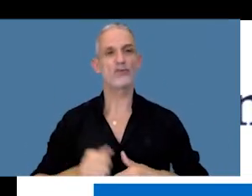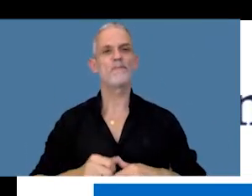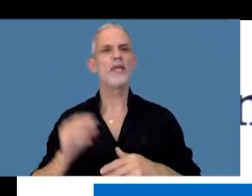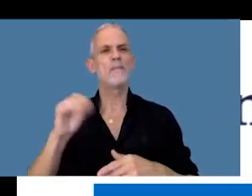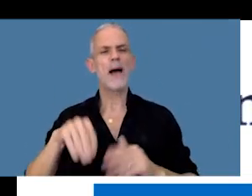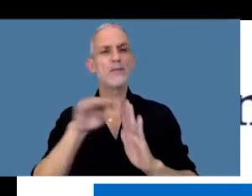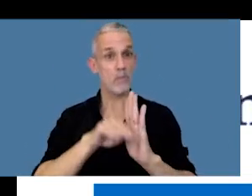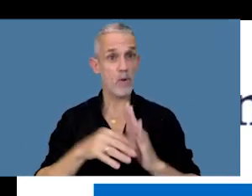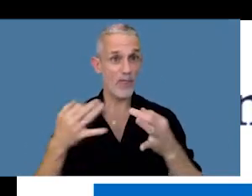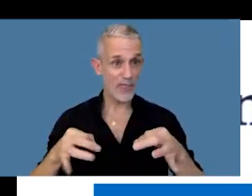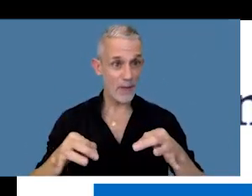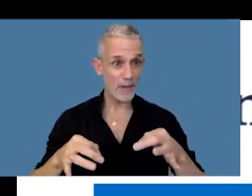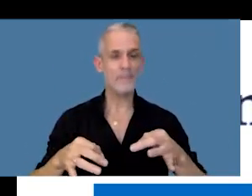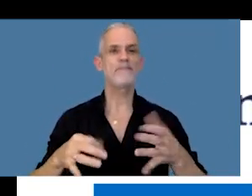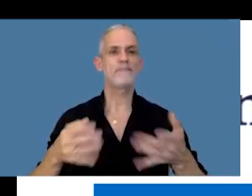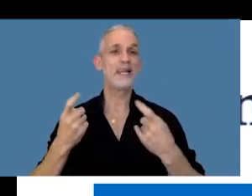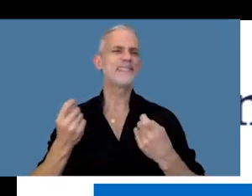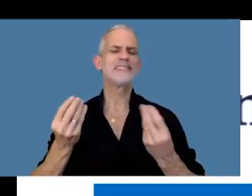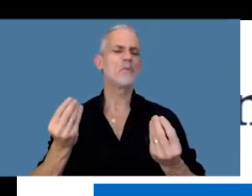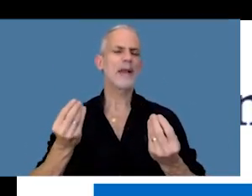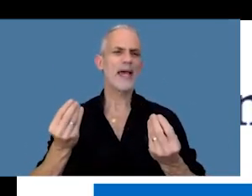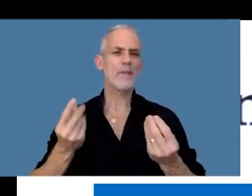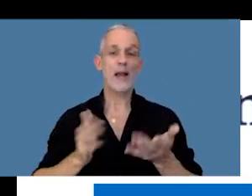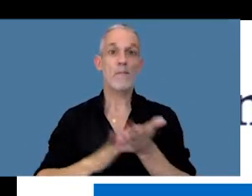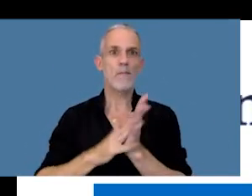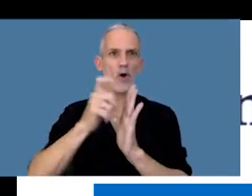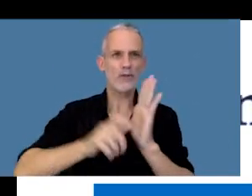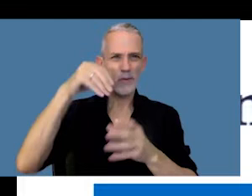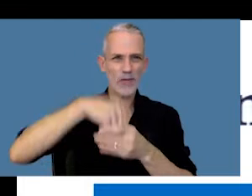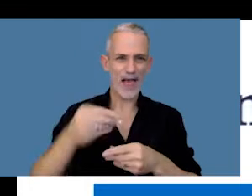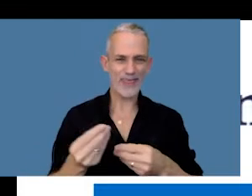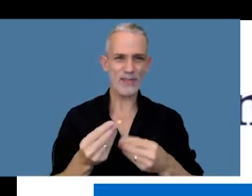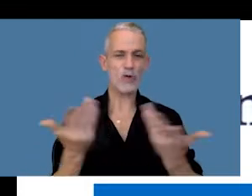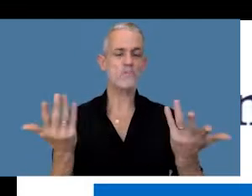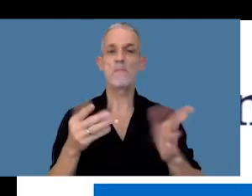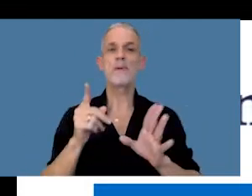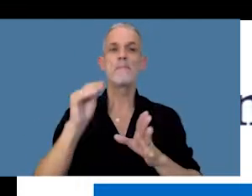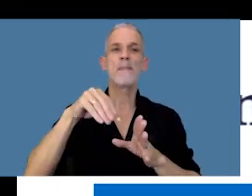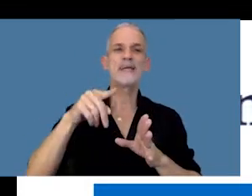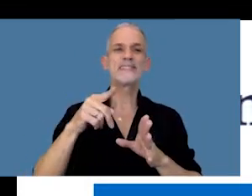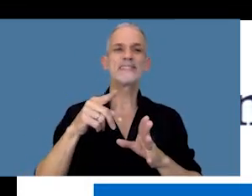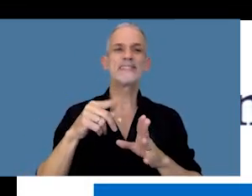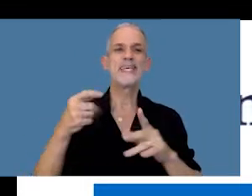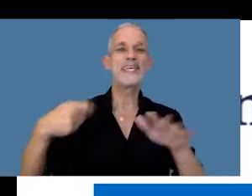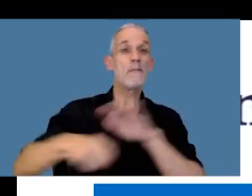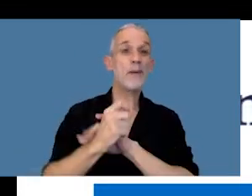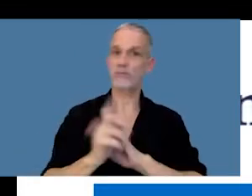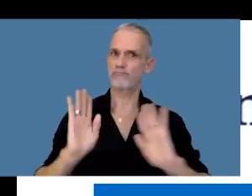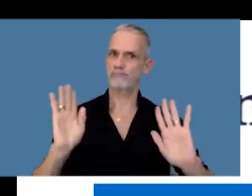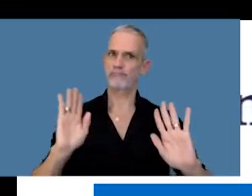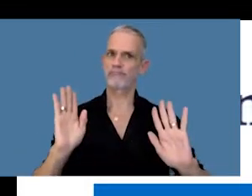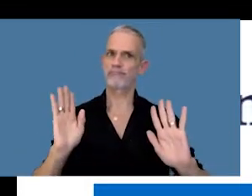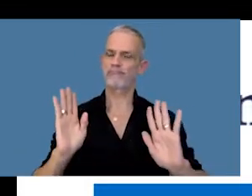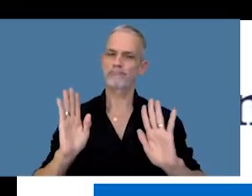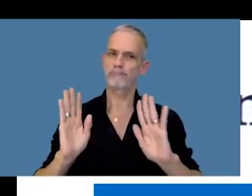condición necesito para pertenecer al monotributo? No realizar importaciones,